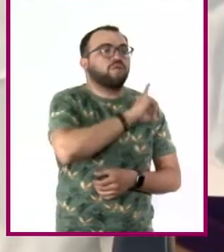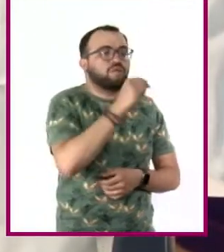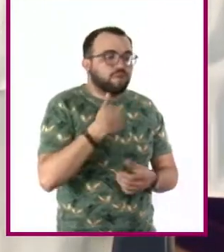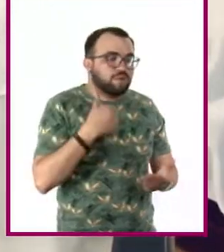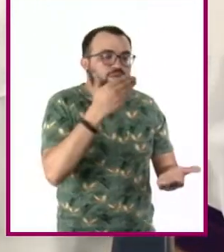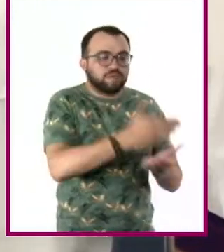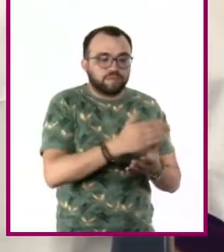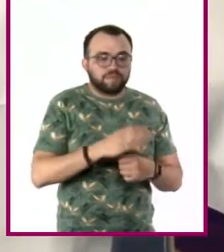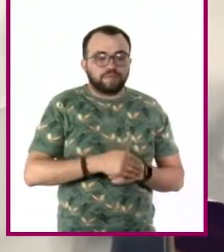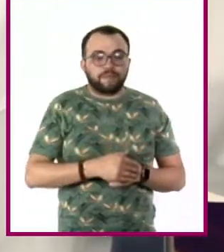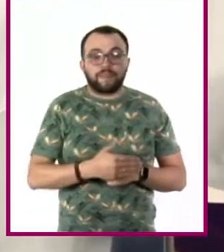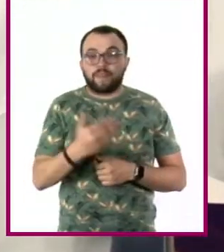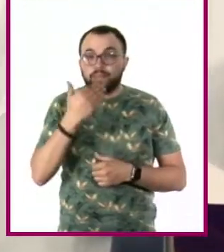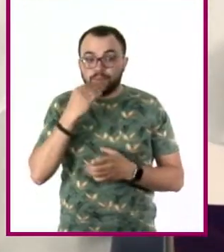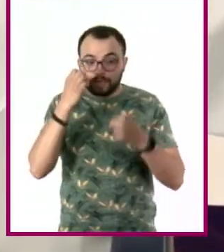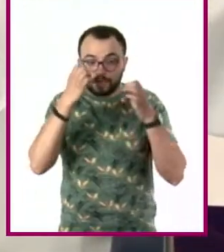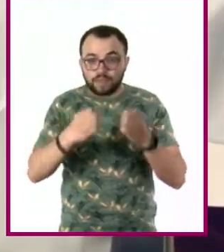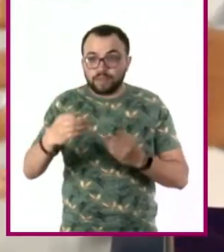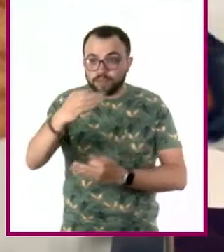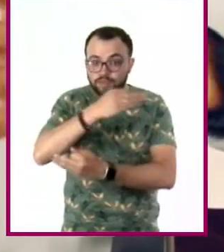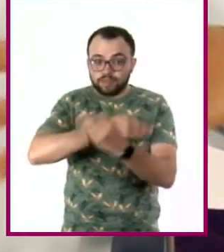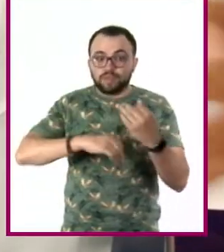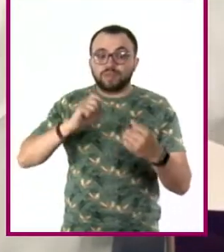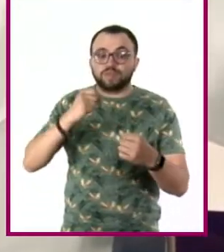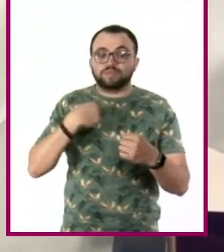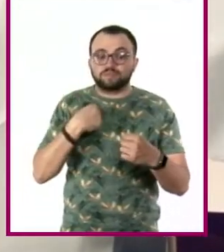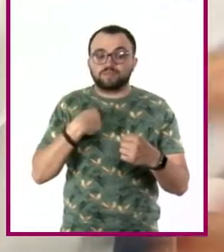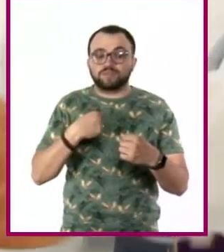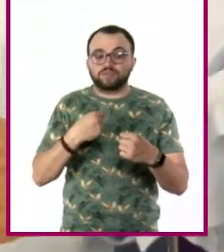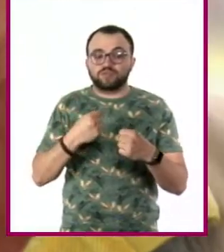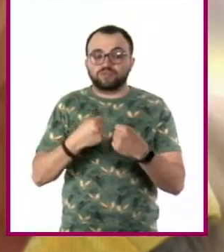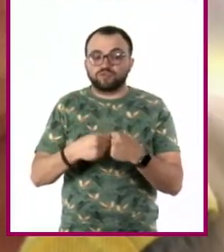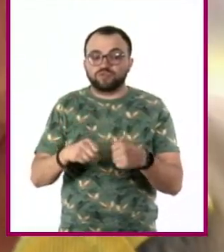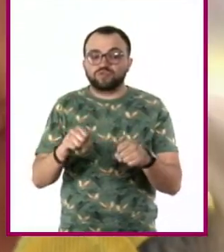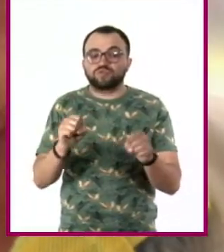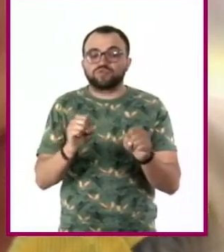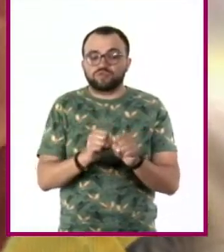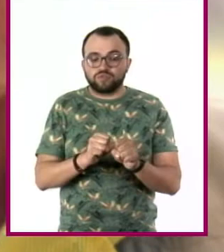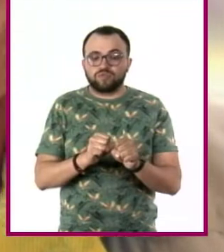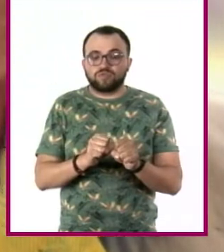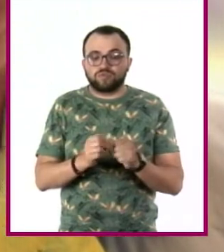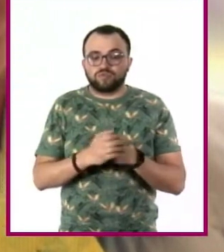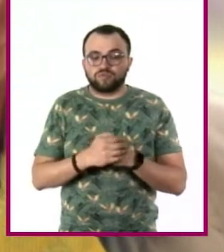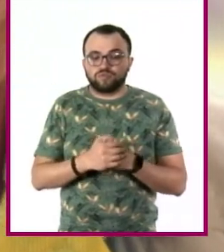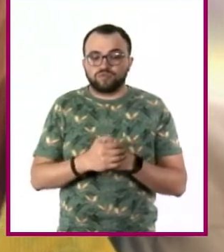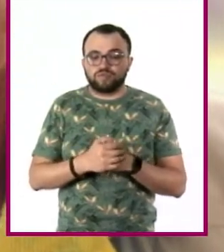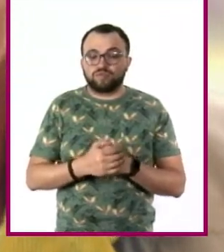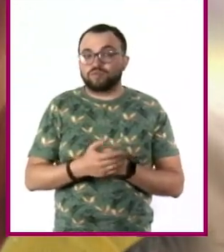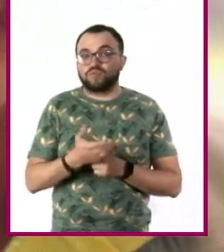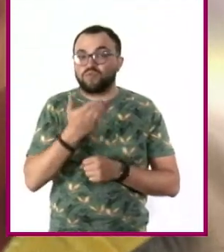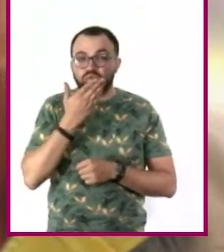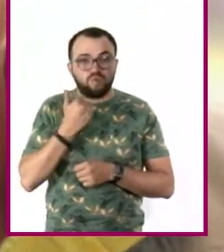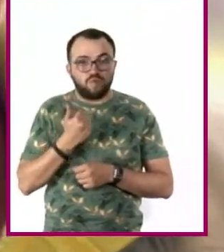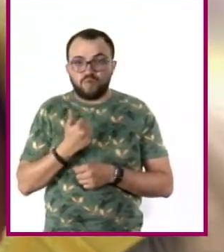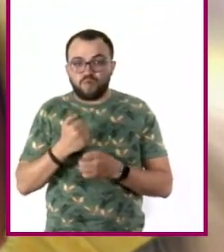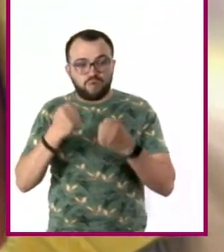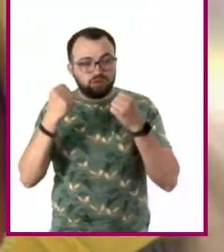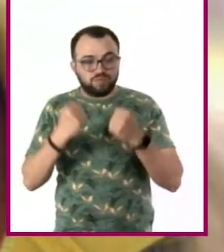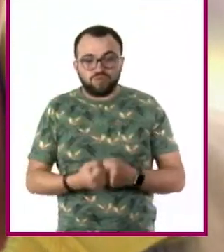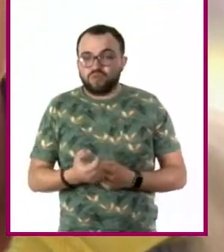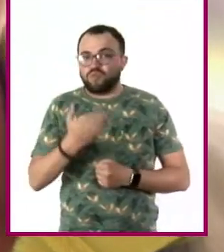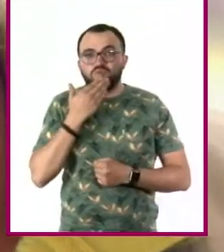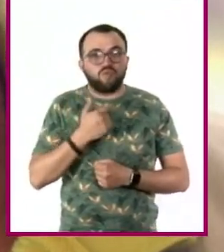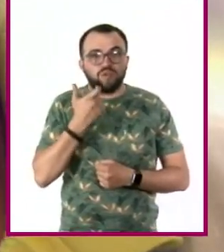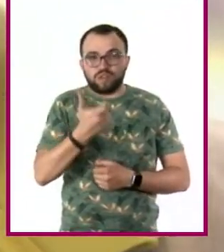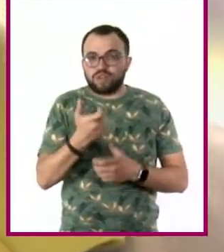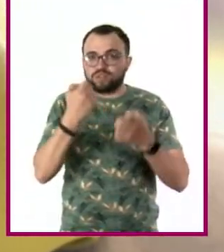bienestar de mis socios o de mi comunidad. Sí, que todavía no hay seguridad, no hay un dinero seguro